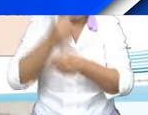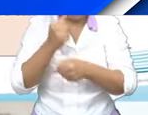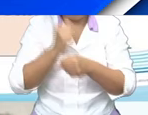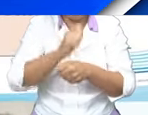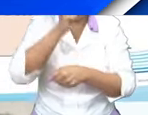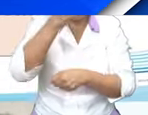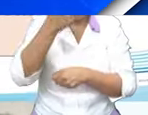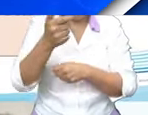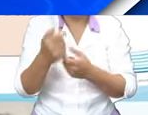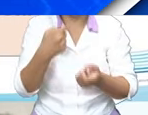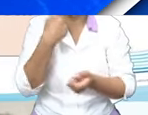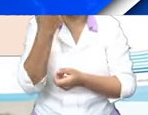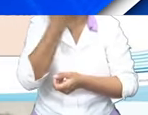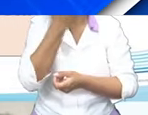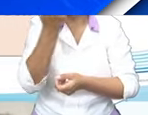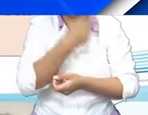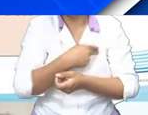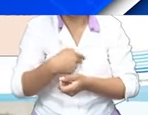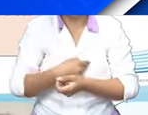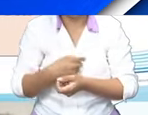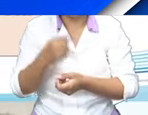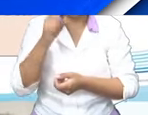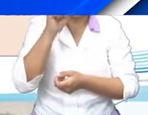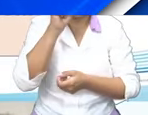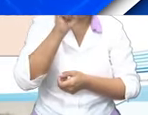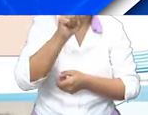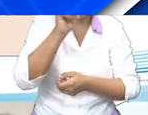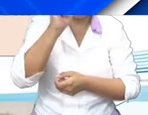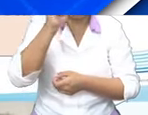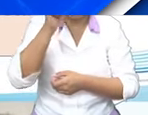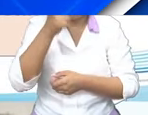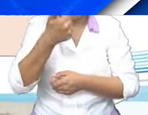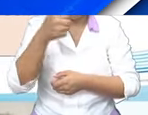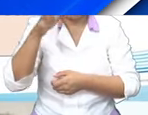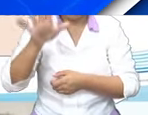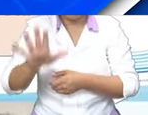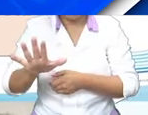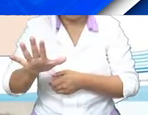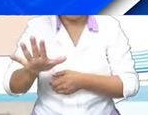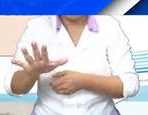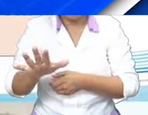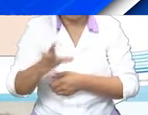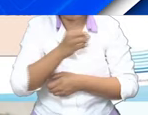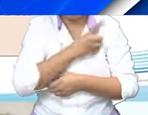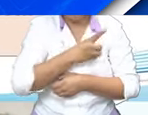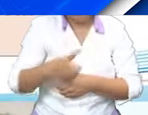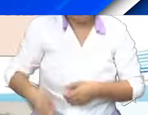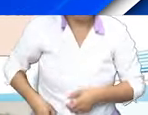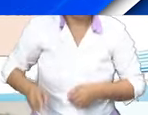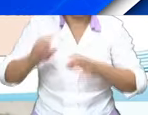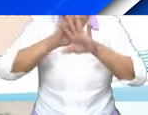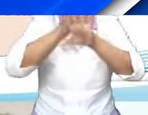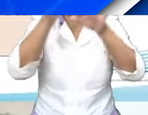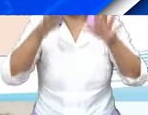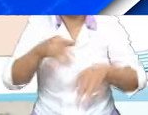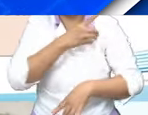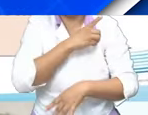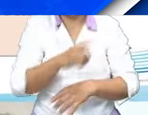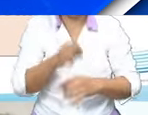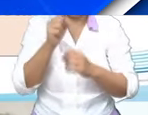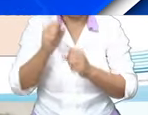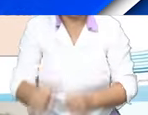entre los cuales 175 son diputadas y